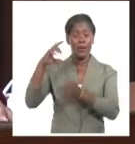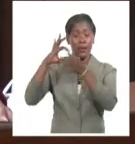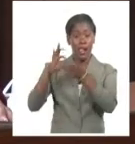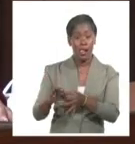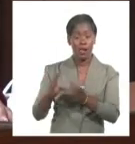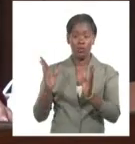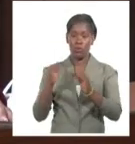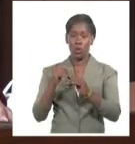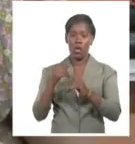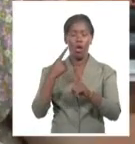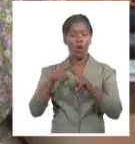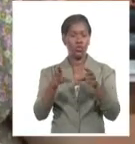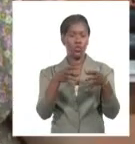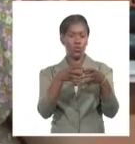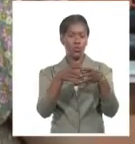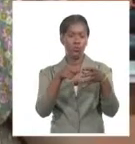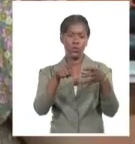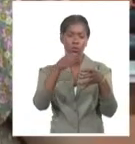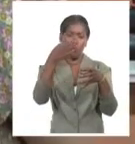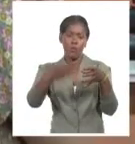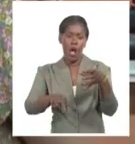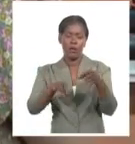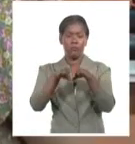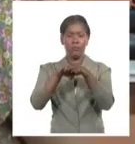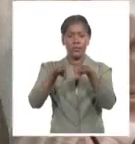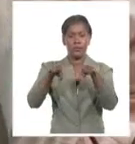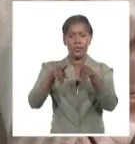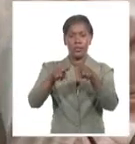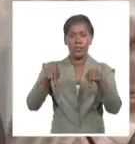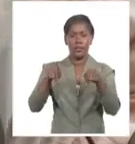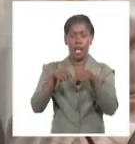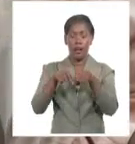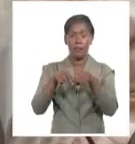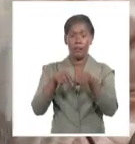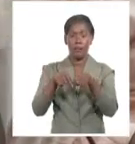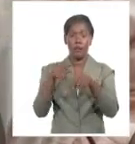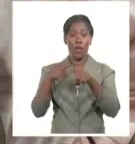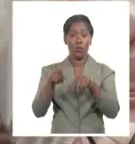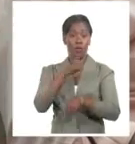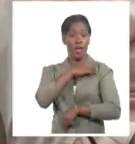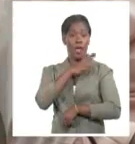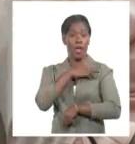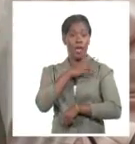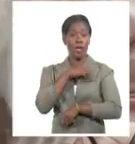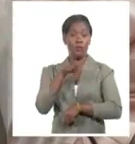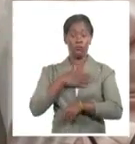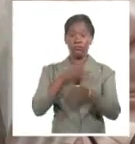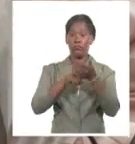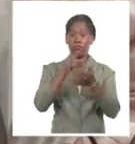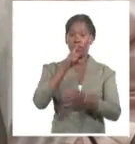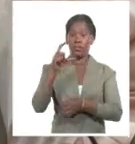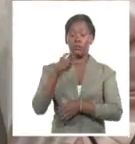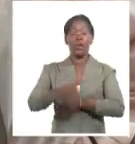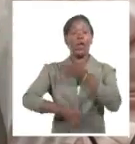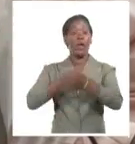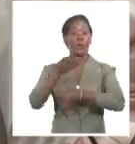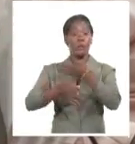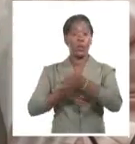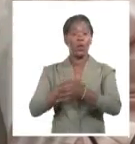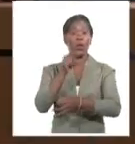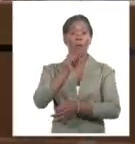están reportados de cuidado el primer secretario del comité provincial del partido luis antonio torres iríbar se refirió a la atención que reciben los